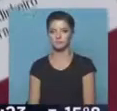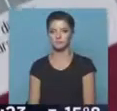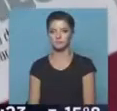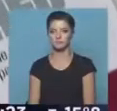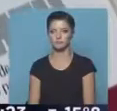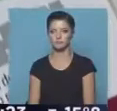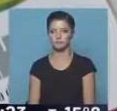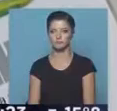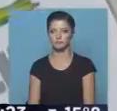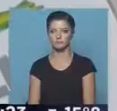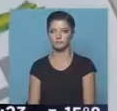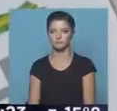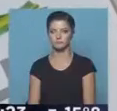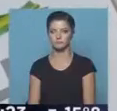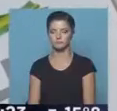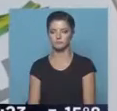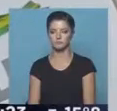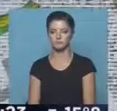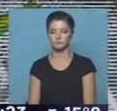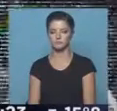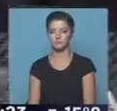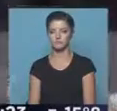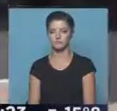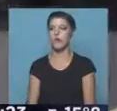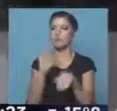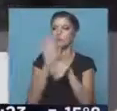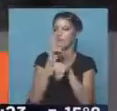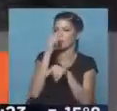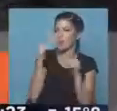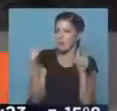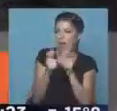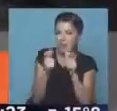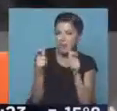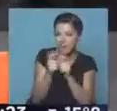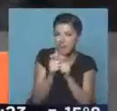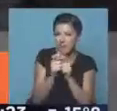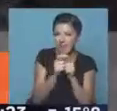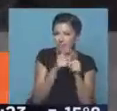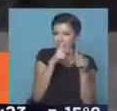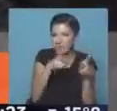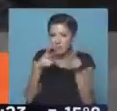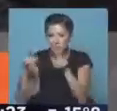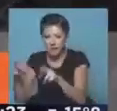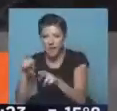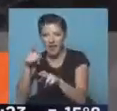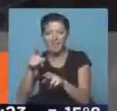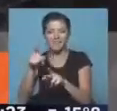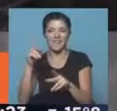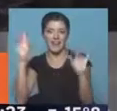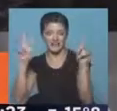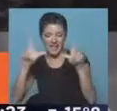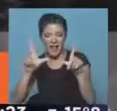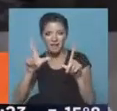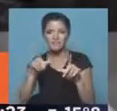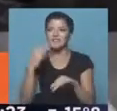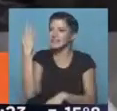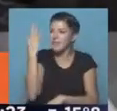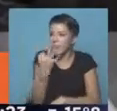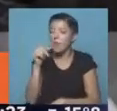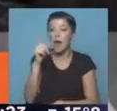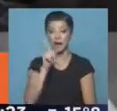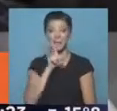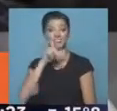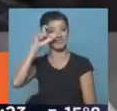Prometo mantener. Como una telenovela del horario del prime time televisivo, es casi seguro que el presidente de Brasil, Michel